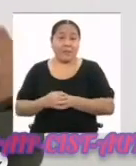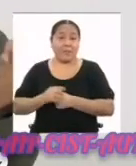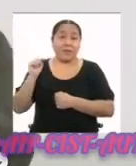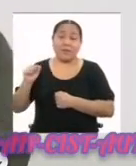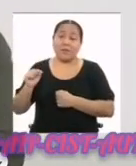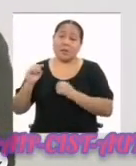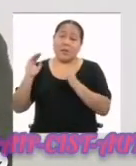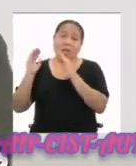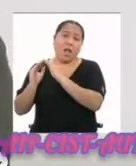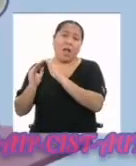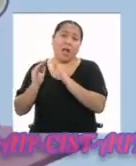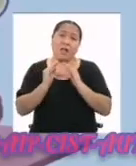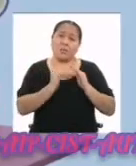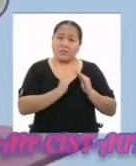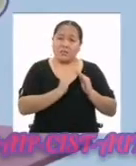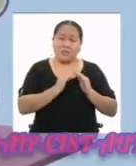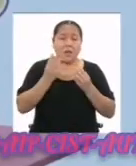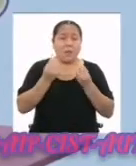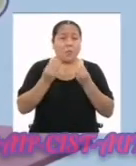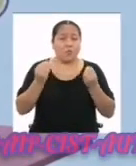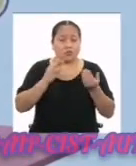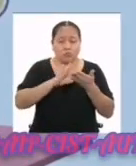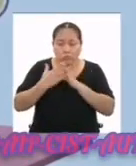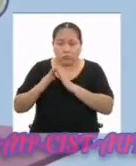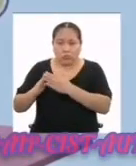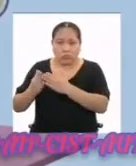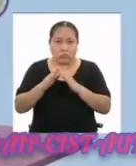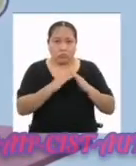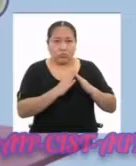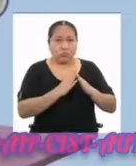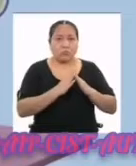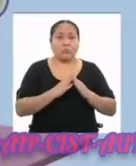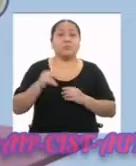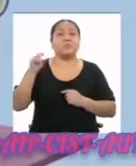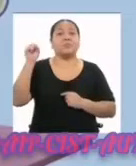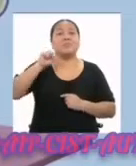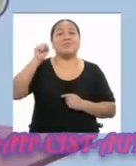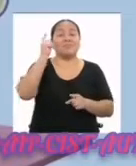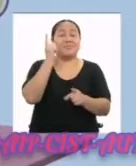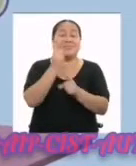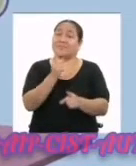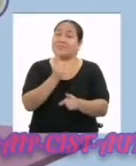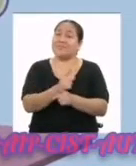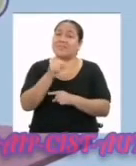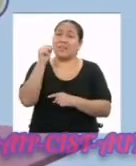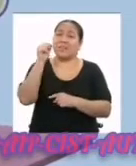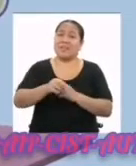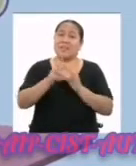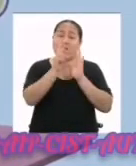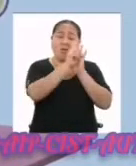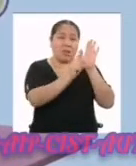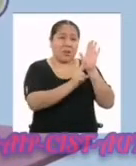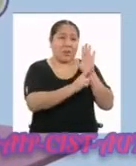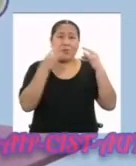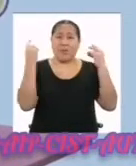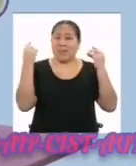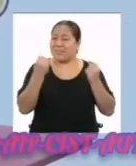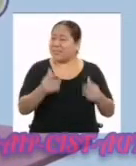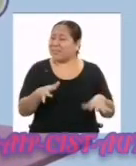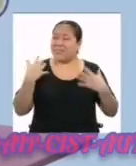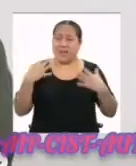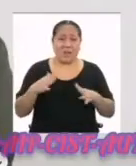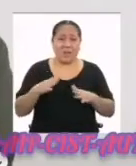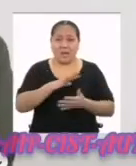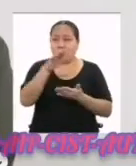de muchas comunidades. ¡Exacto! Por eso quiero hacer mi reglamento ya, para que todos cuidemos nuestros